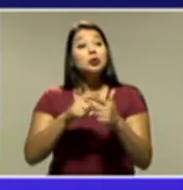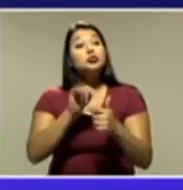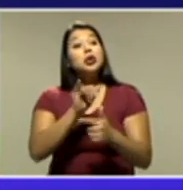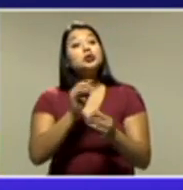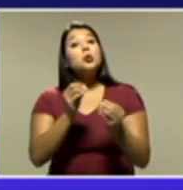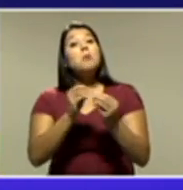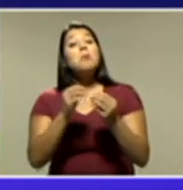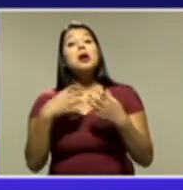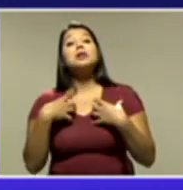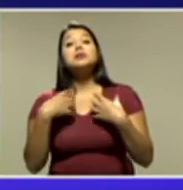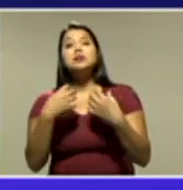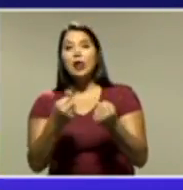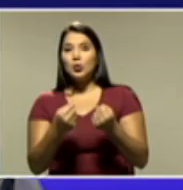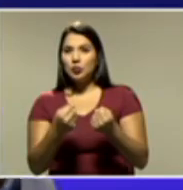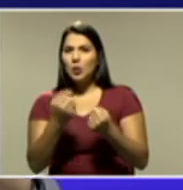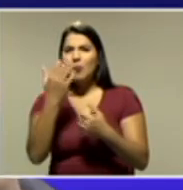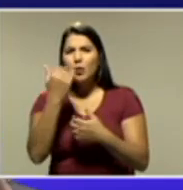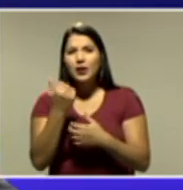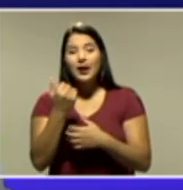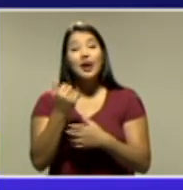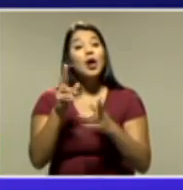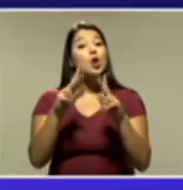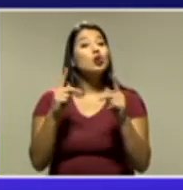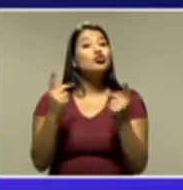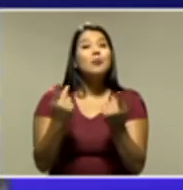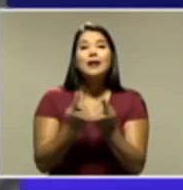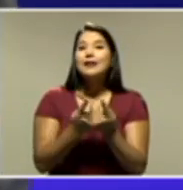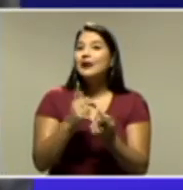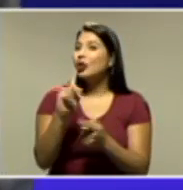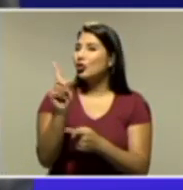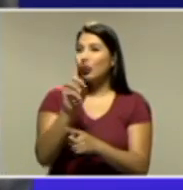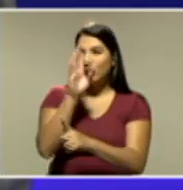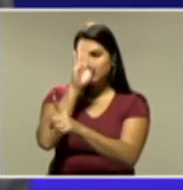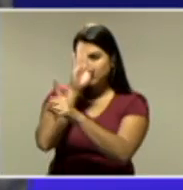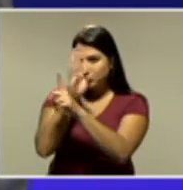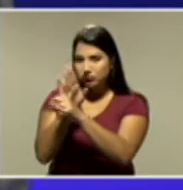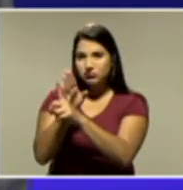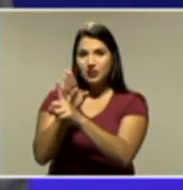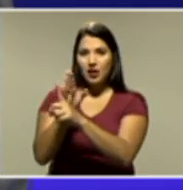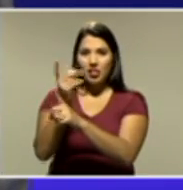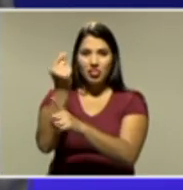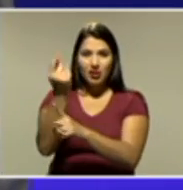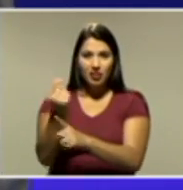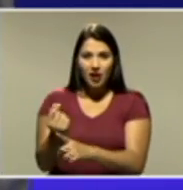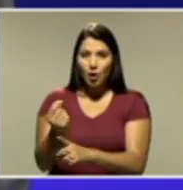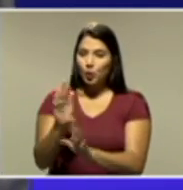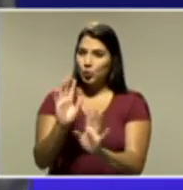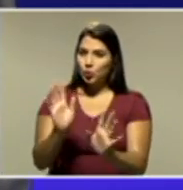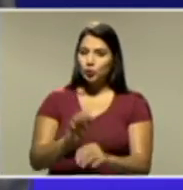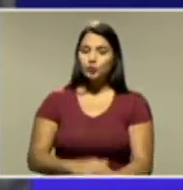ser algo más que los intereses que puedan tener algunas personas que invierten dineros en la política.